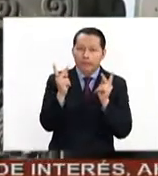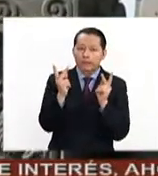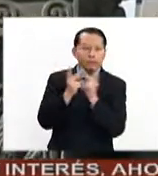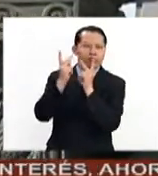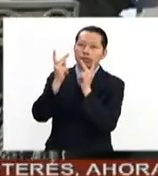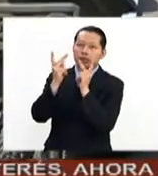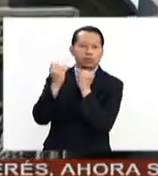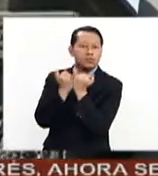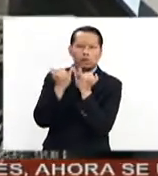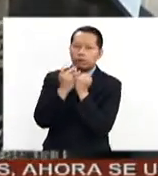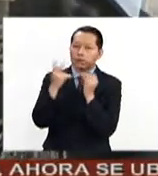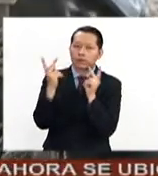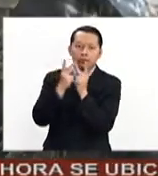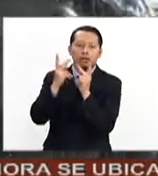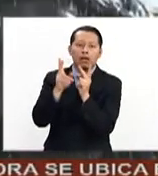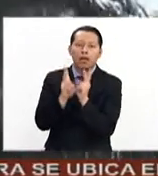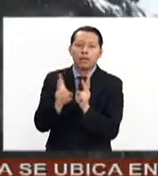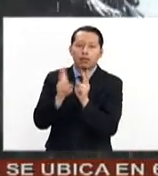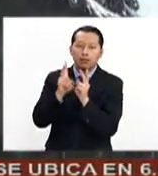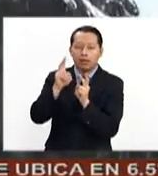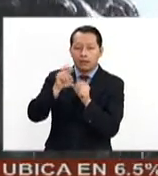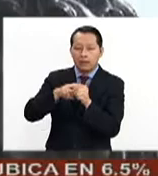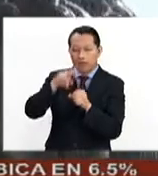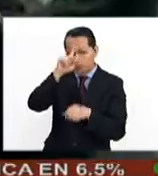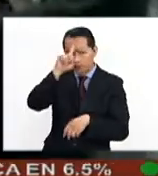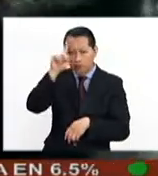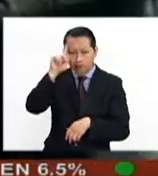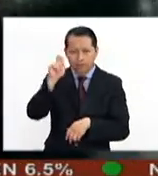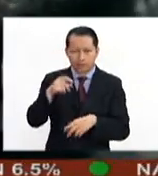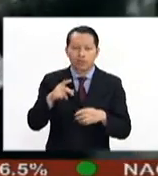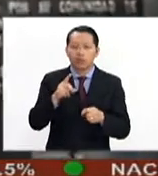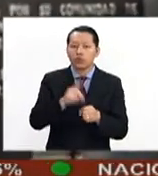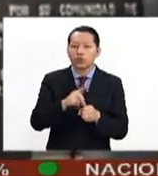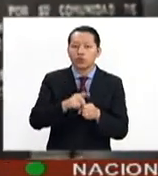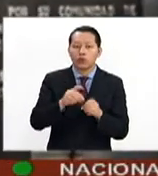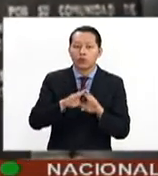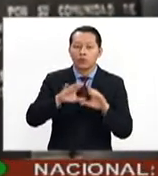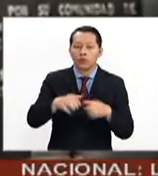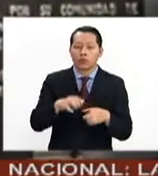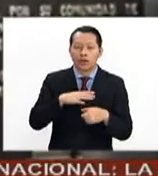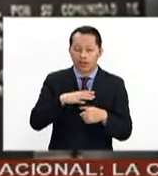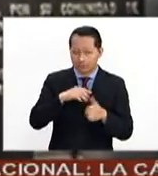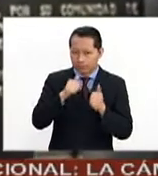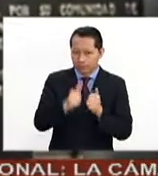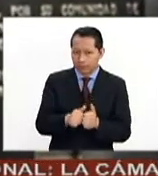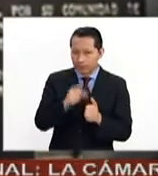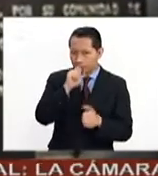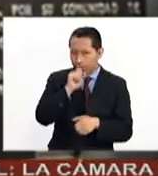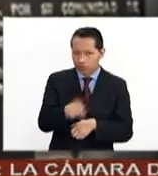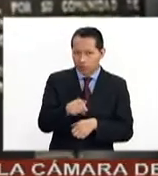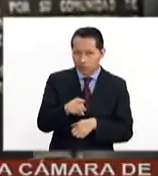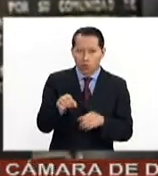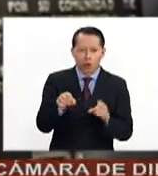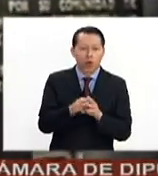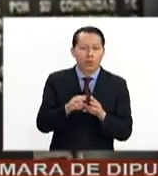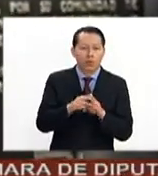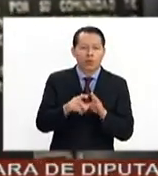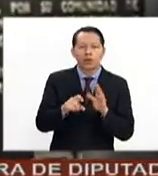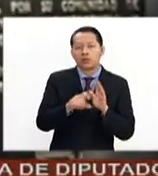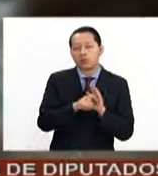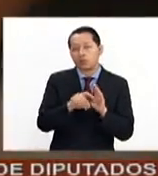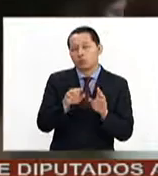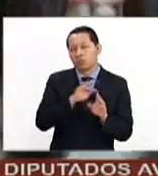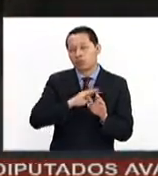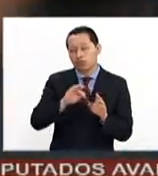la que se encuentra en la Plaza de Cibeles de Madrid. Fue donada por la comunidad de residentes españoles como símbolo de la